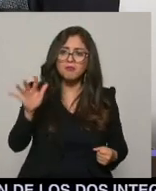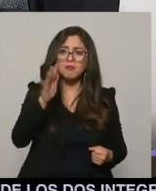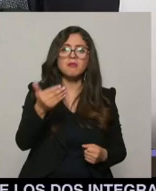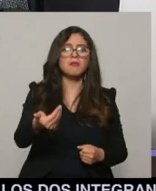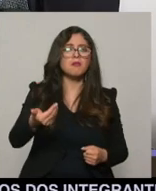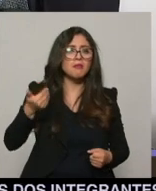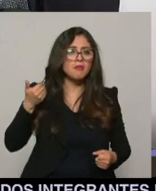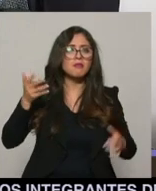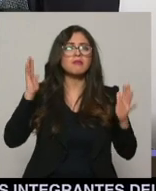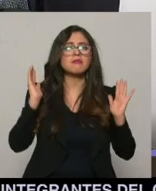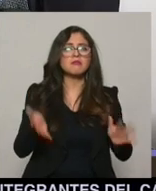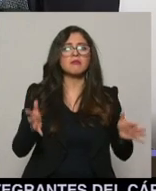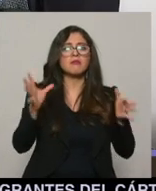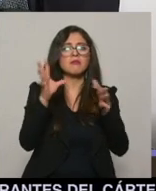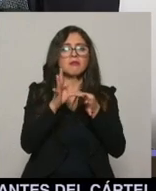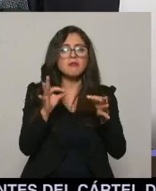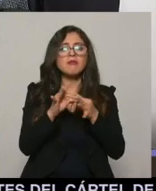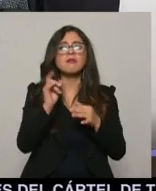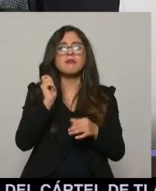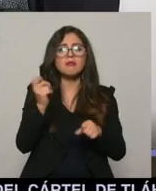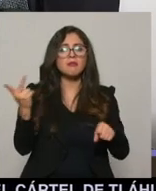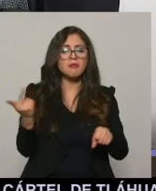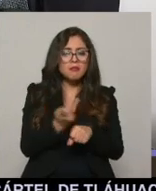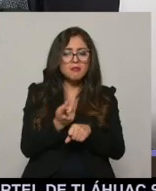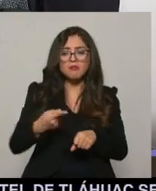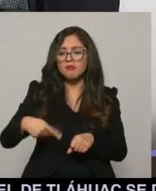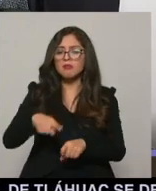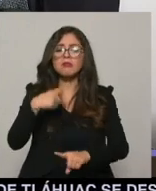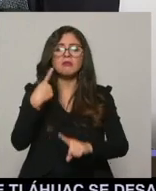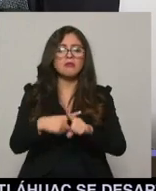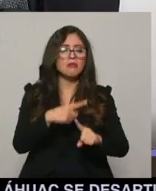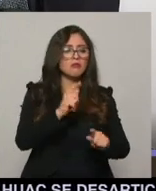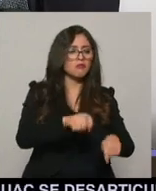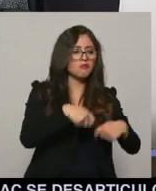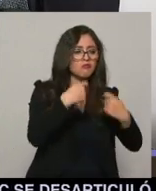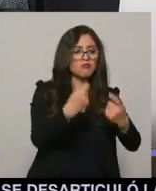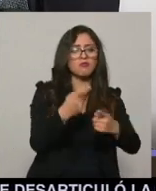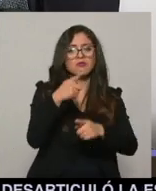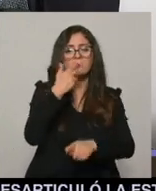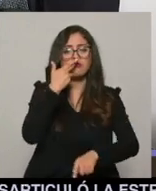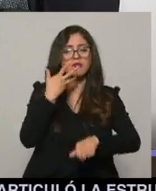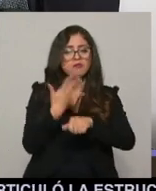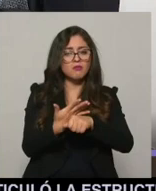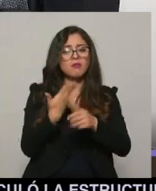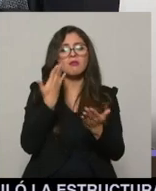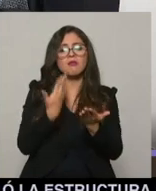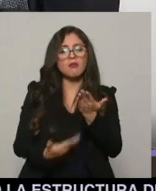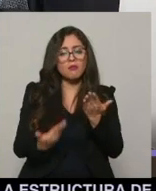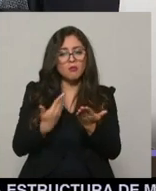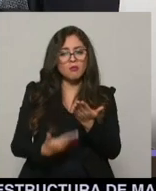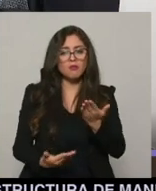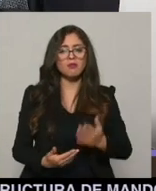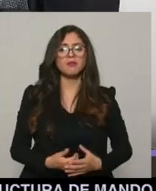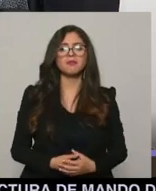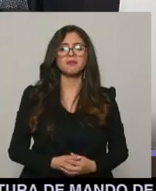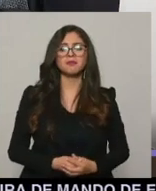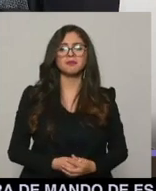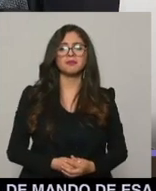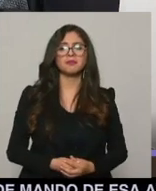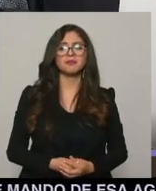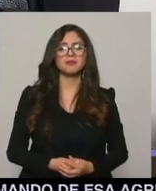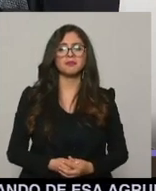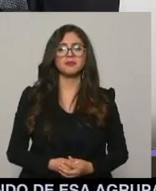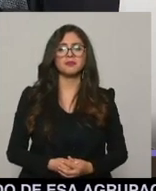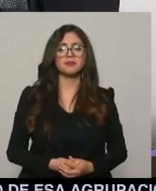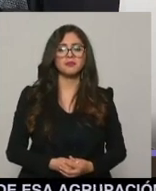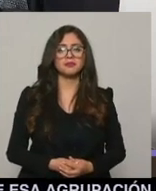explicó claramente qué fue lo que ocurrió en ese tiempo, se deslindaron responsabilidades, y ahora pues obedece más precisamente a que